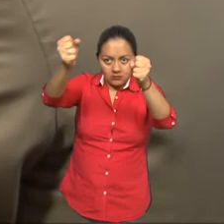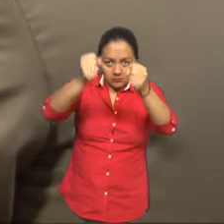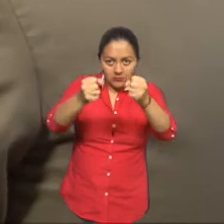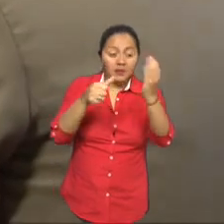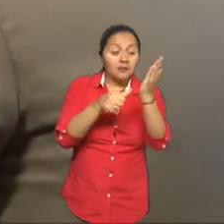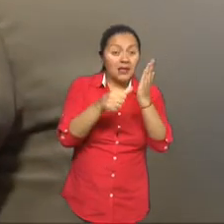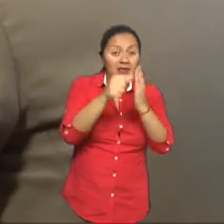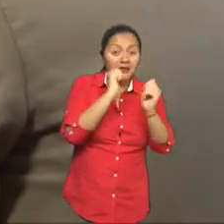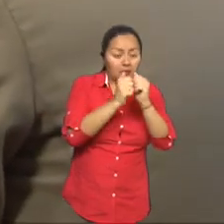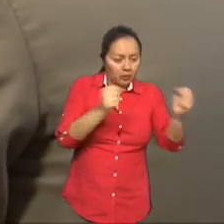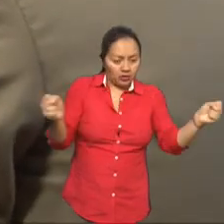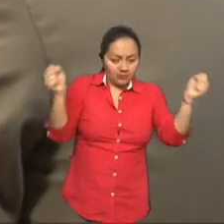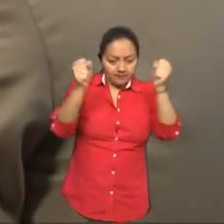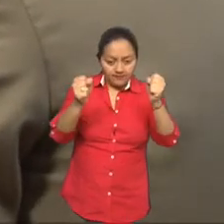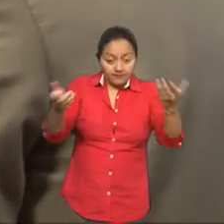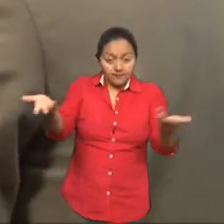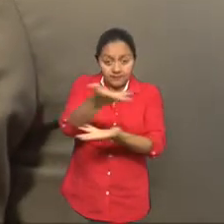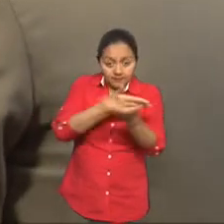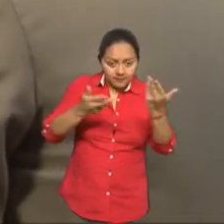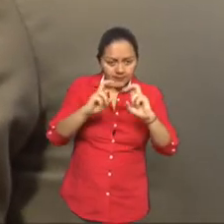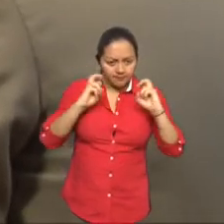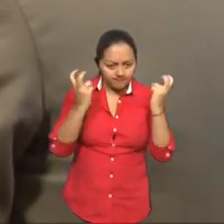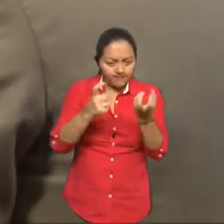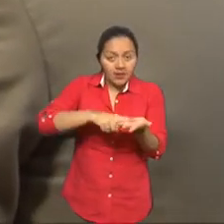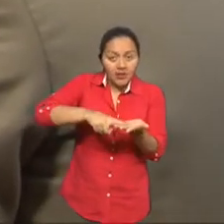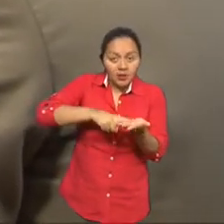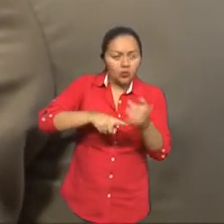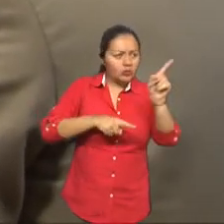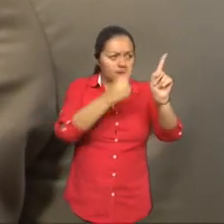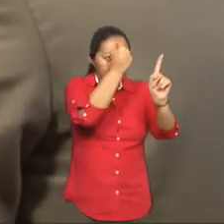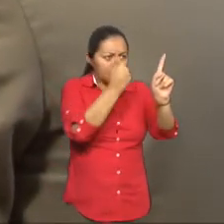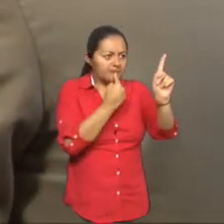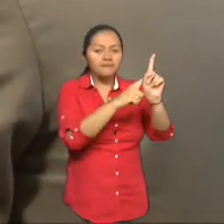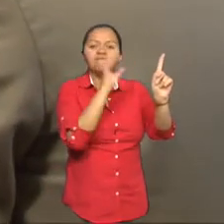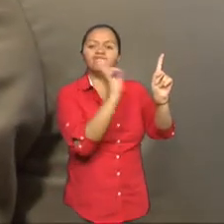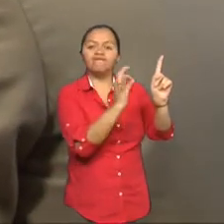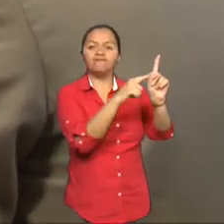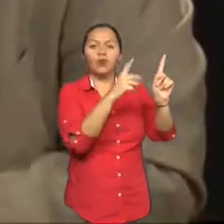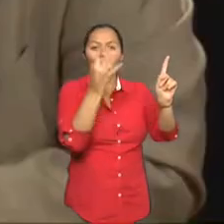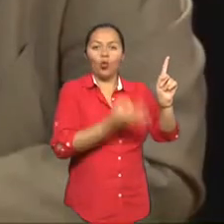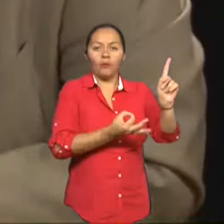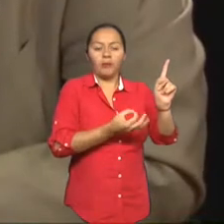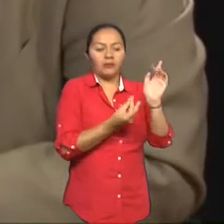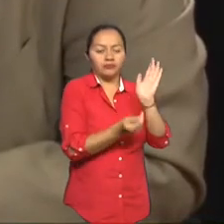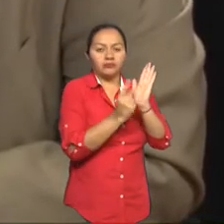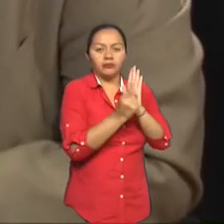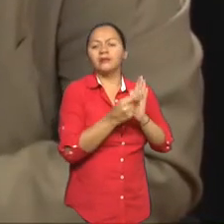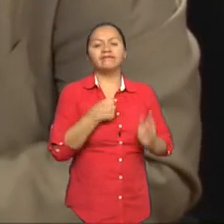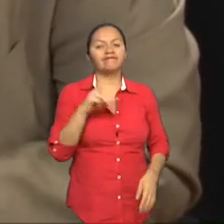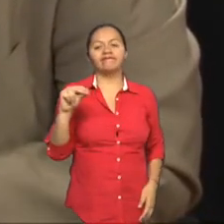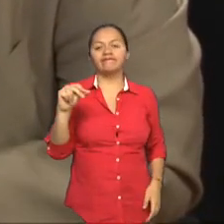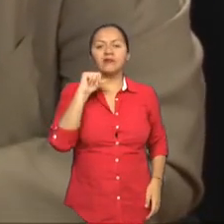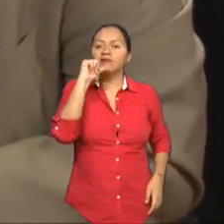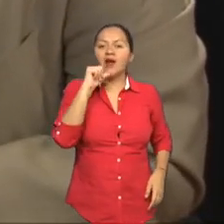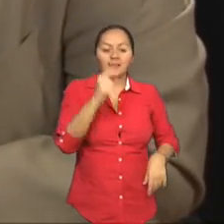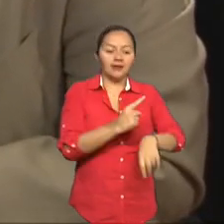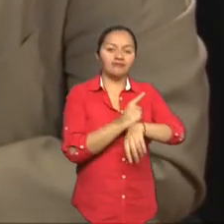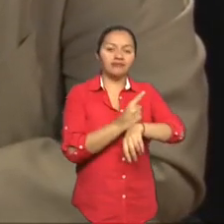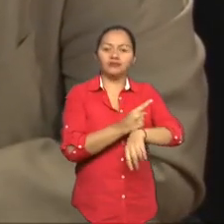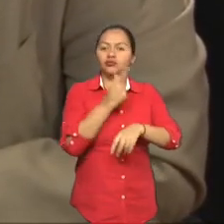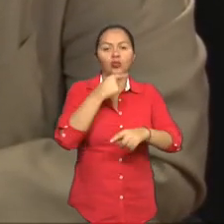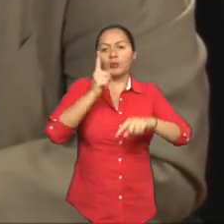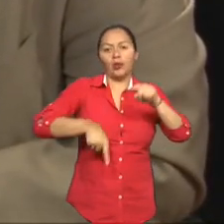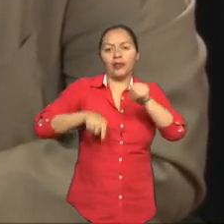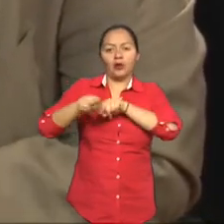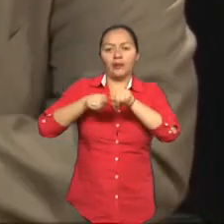Deporte, se evalúa y dice si el deportista cumple con los requisitos o no debe seguir mejorando esta marca porque no puede ingresar. Pero